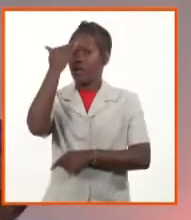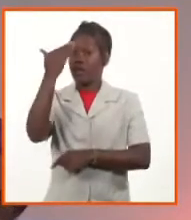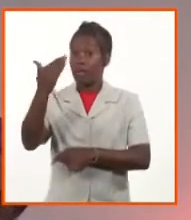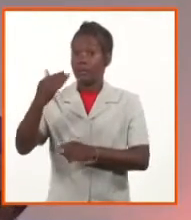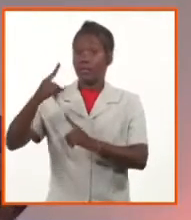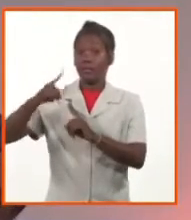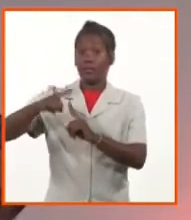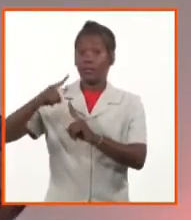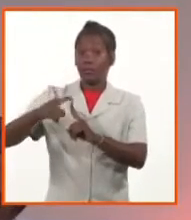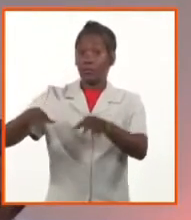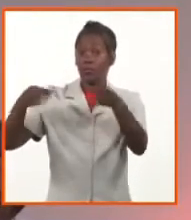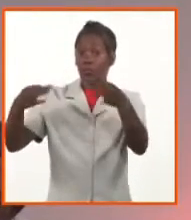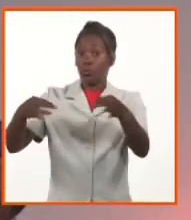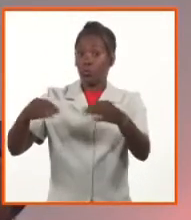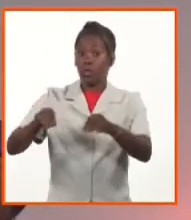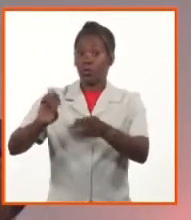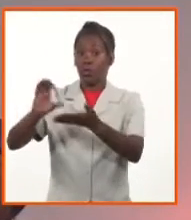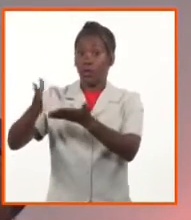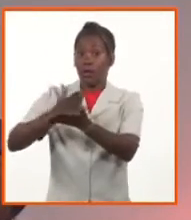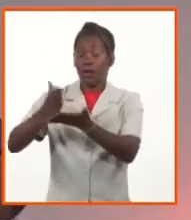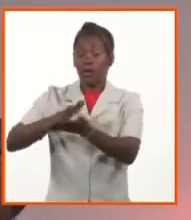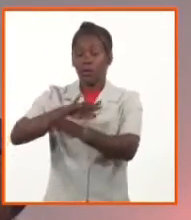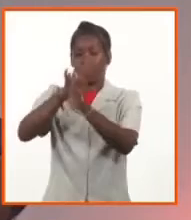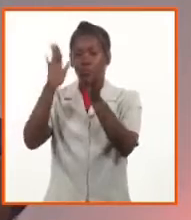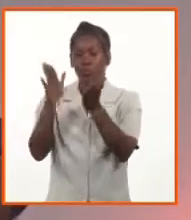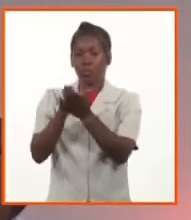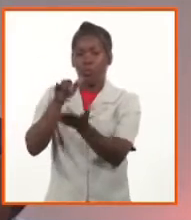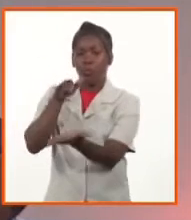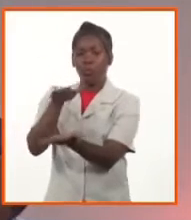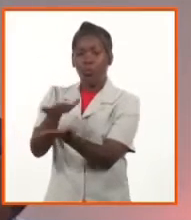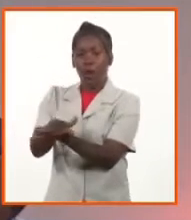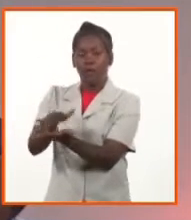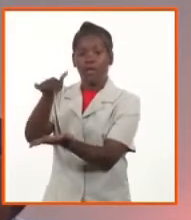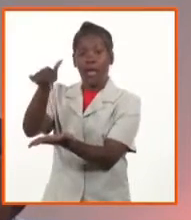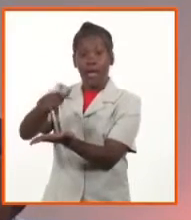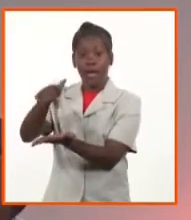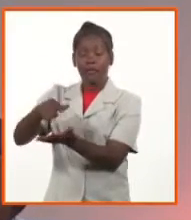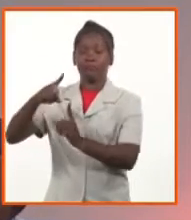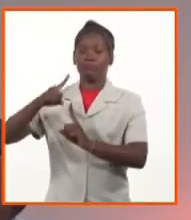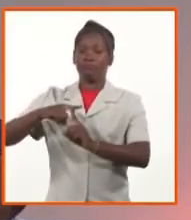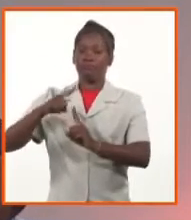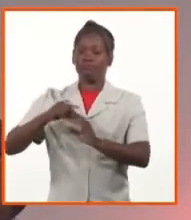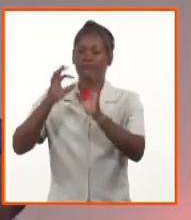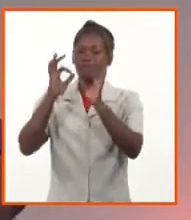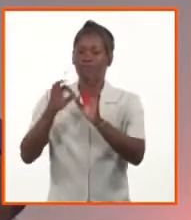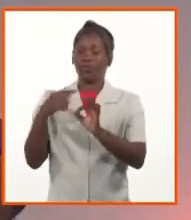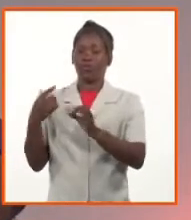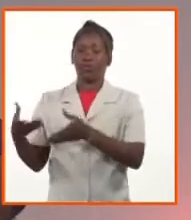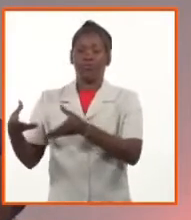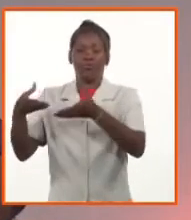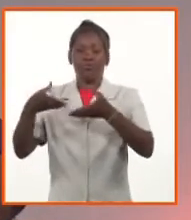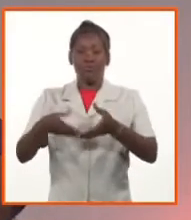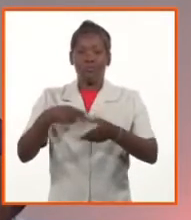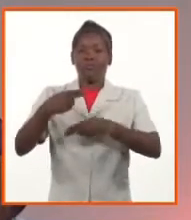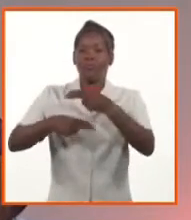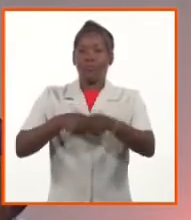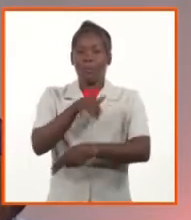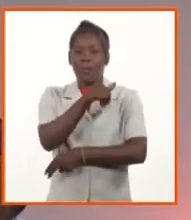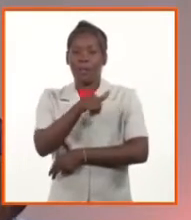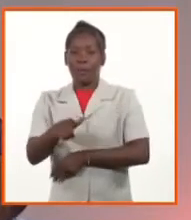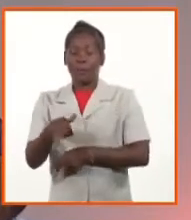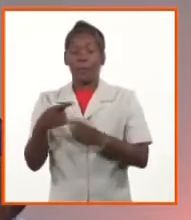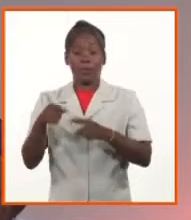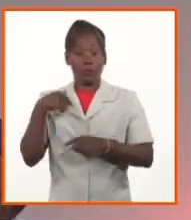Saiz Montes de Oca. Yo siempre recuerdo la lectura de una entrevista que le hicieron a Esther, que en cierta ocasión decía que ella estaba siempre al tanto de